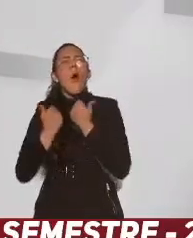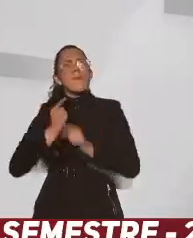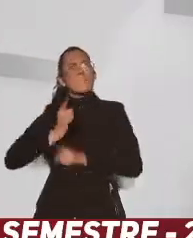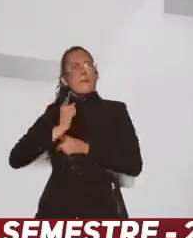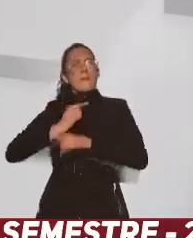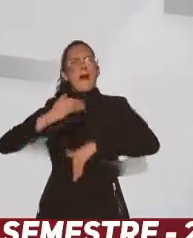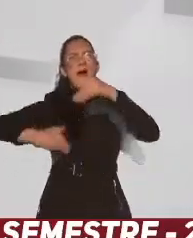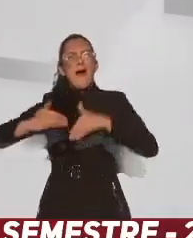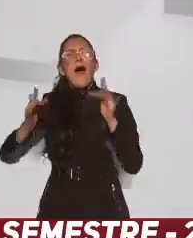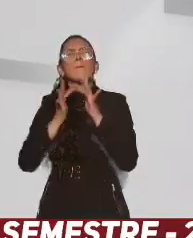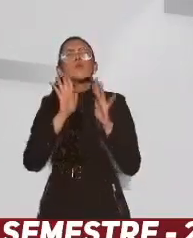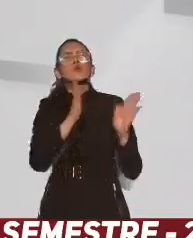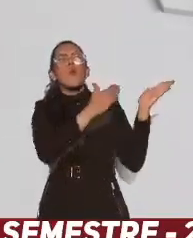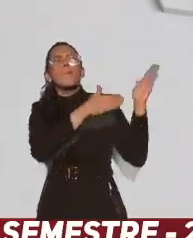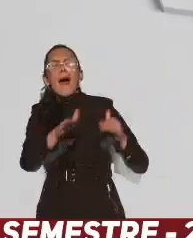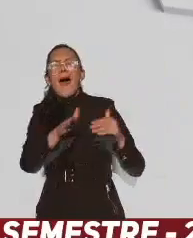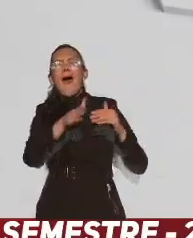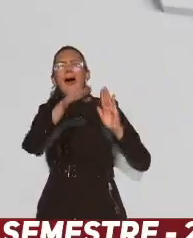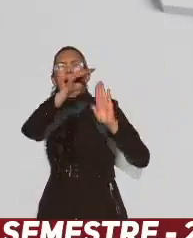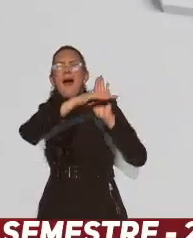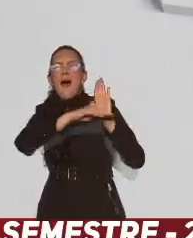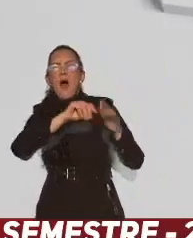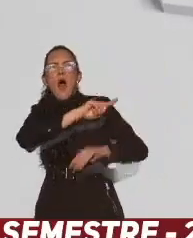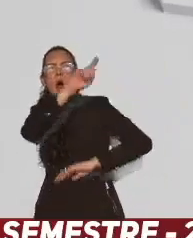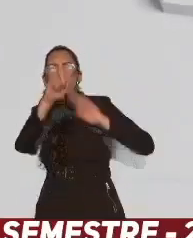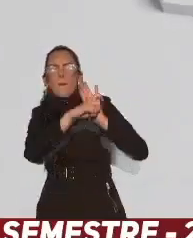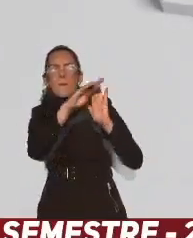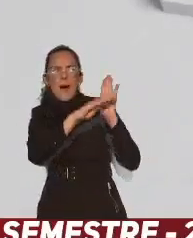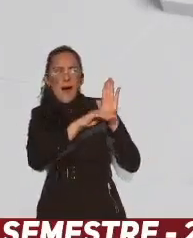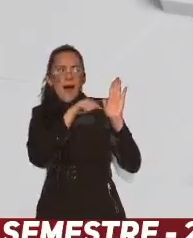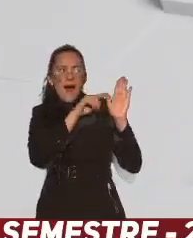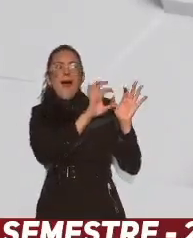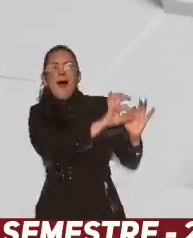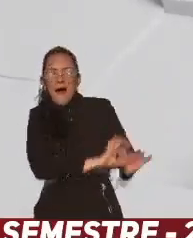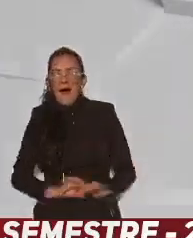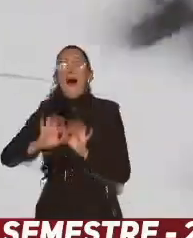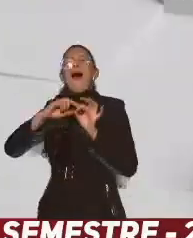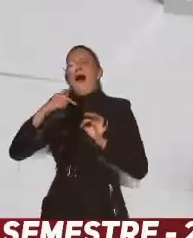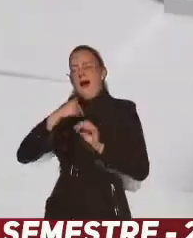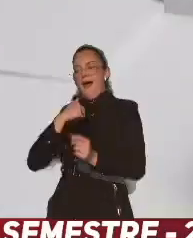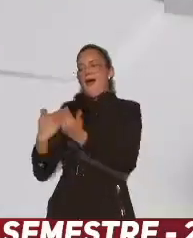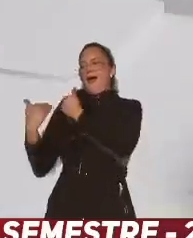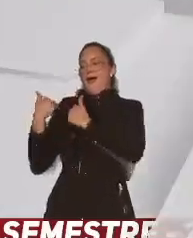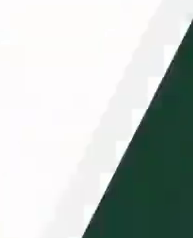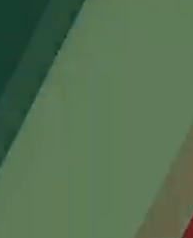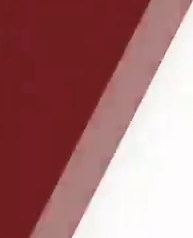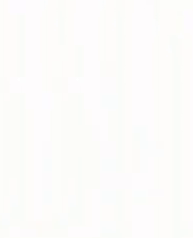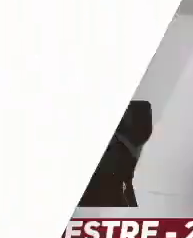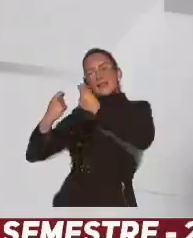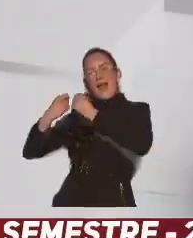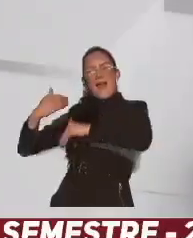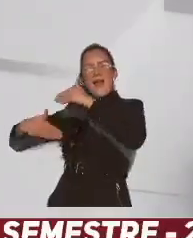y políticas que soportan la misión estratégica para la institución.